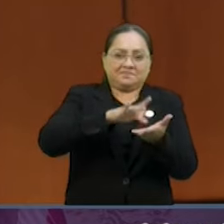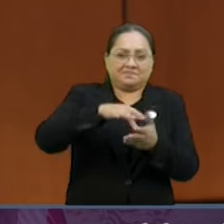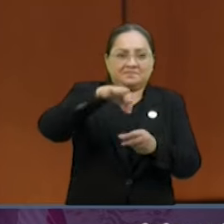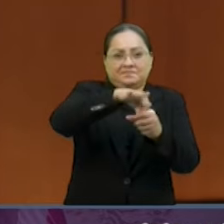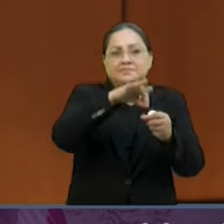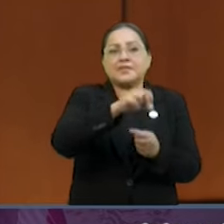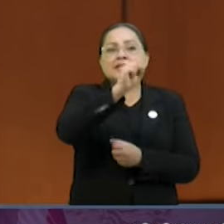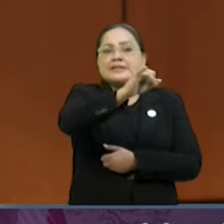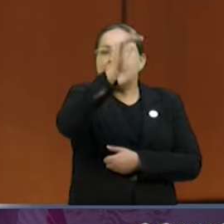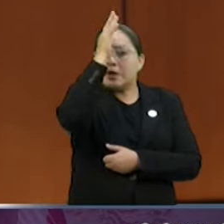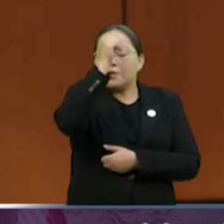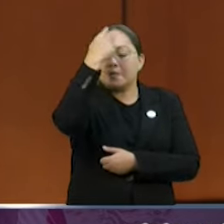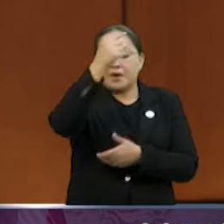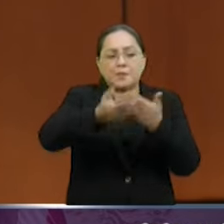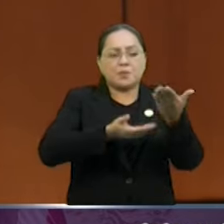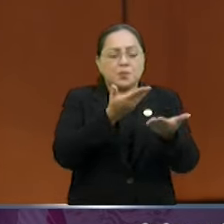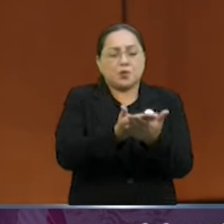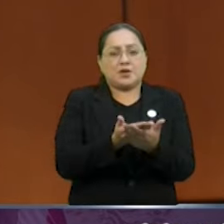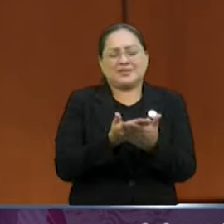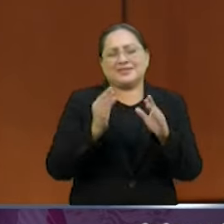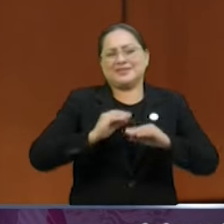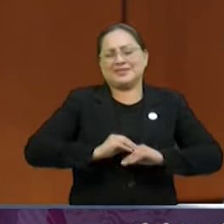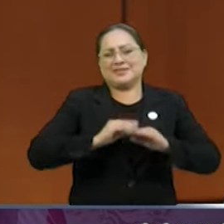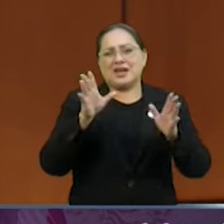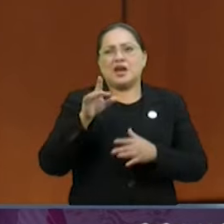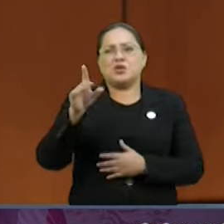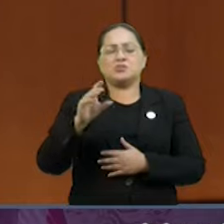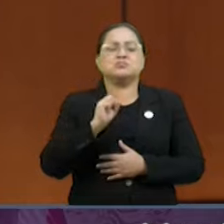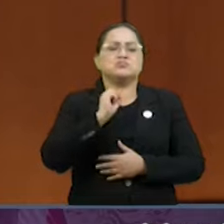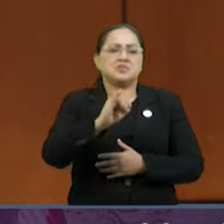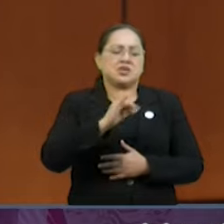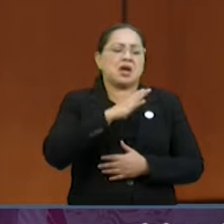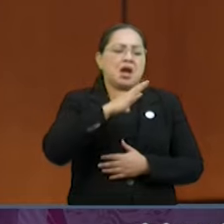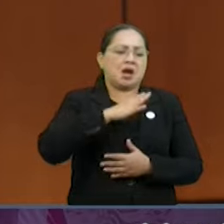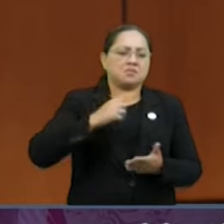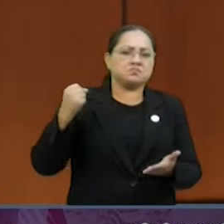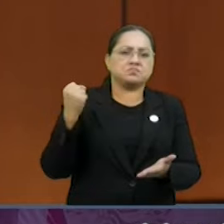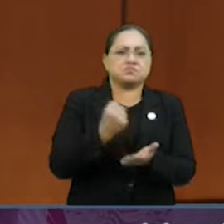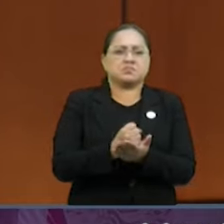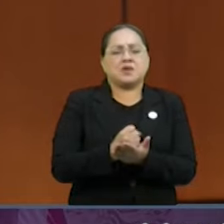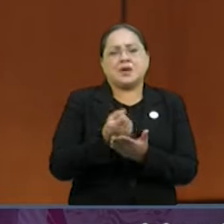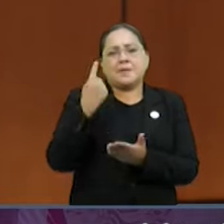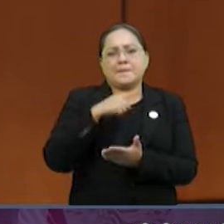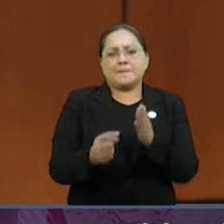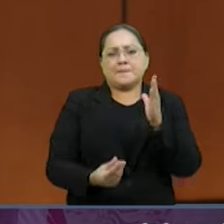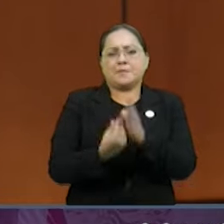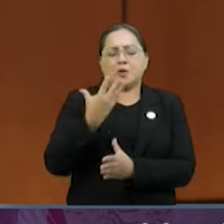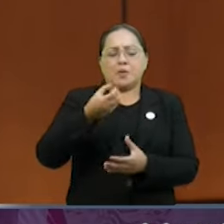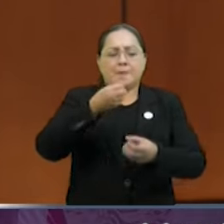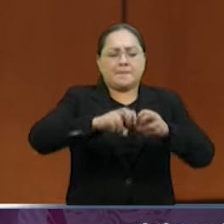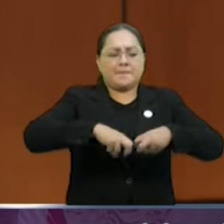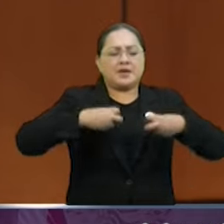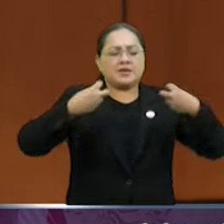este dictamen, que será evidentemente a favor de la ratificación de las y los